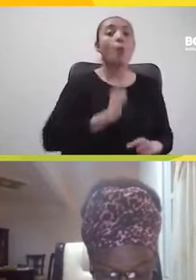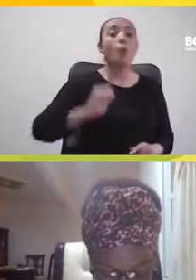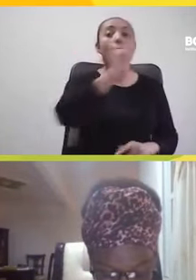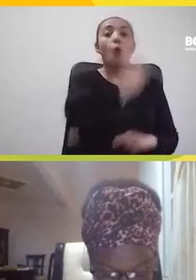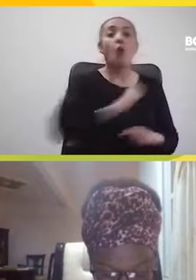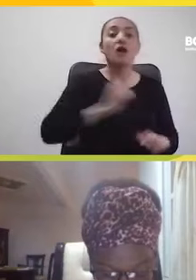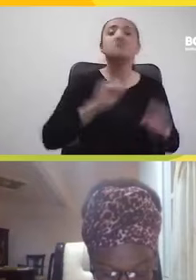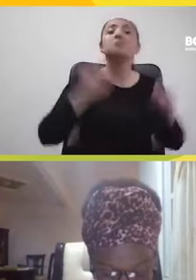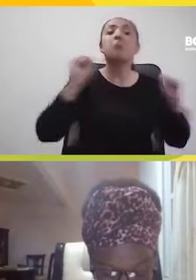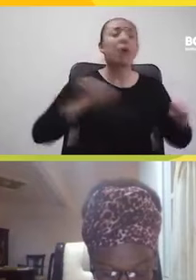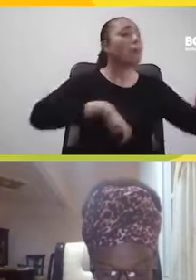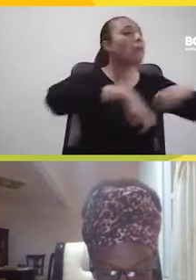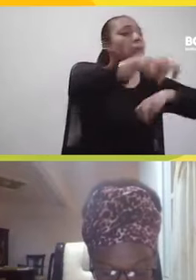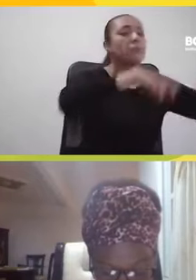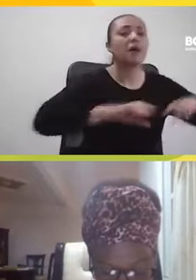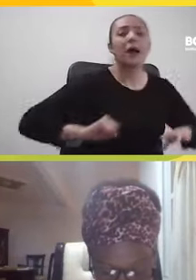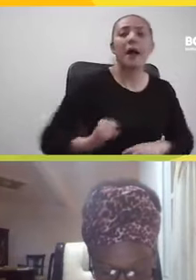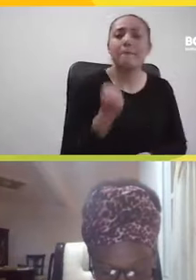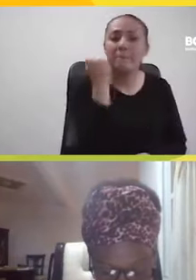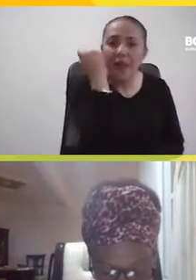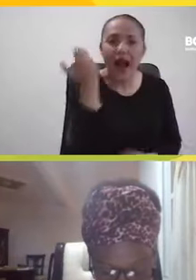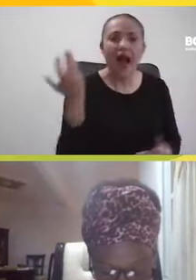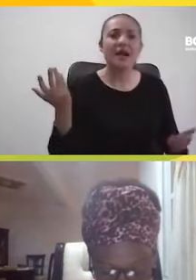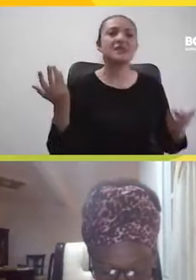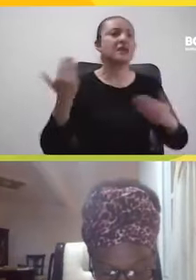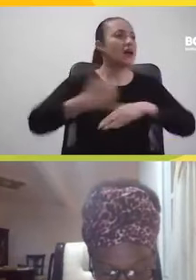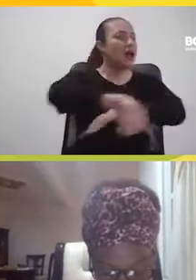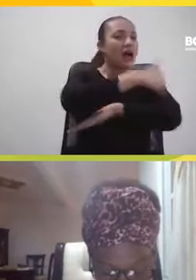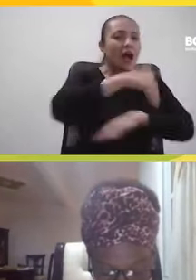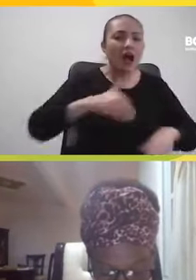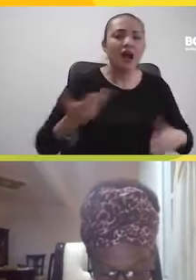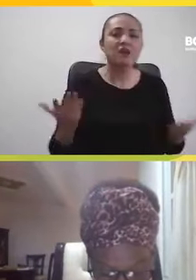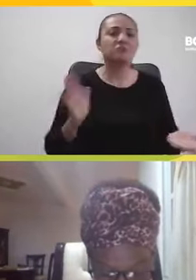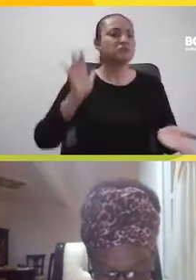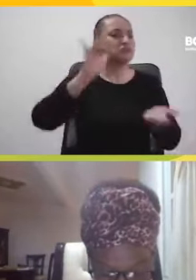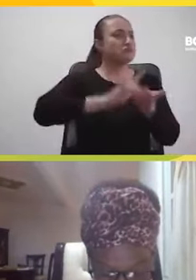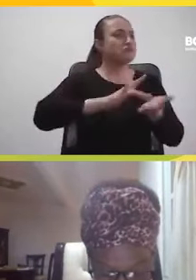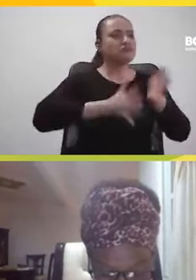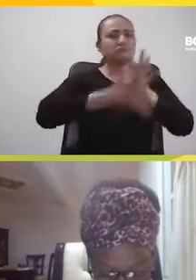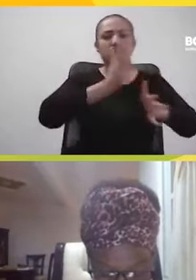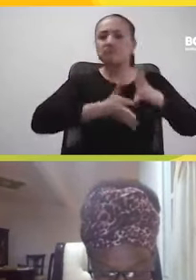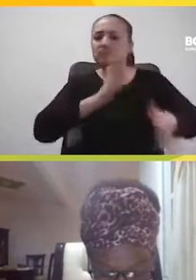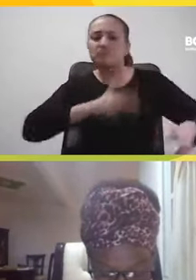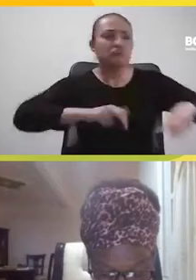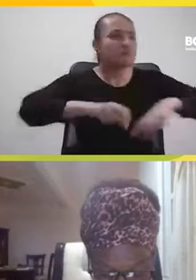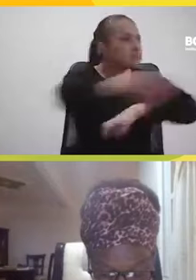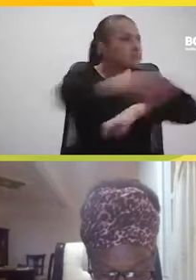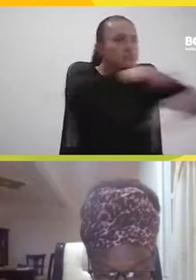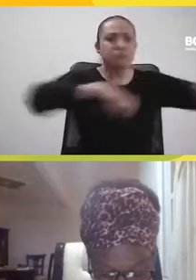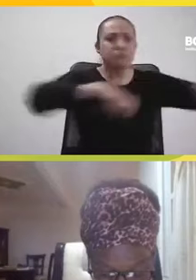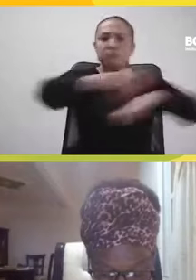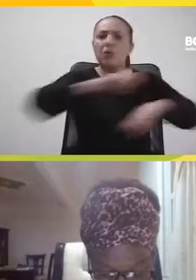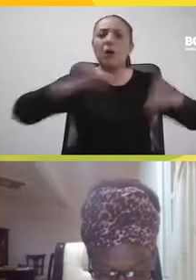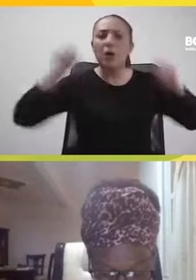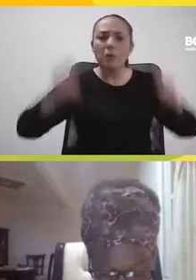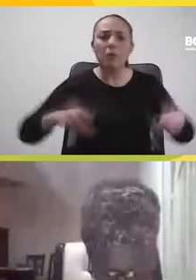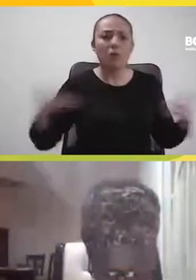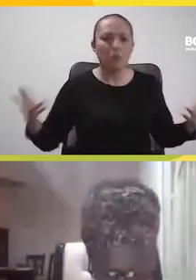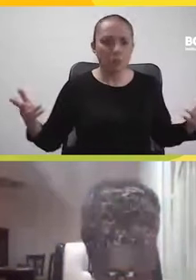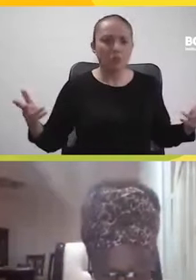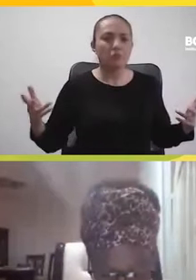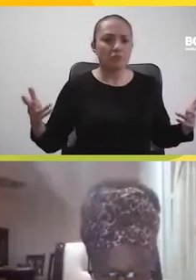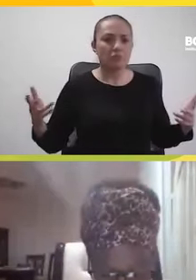las calles, en los centros urbanos con su profundo pregón, vendiendo los productos